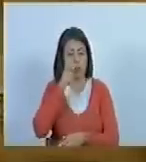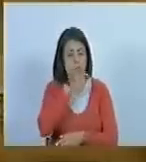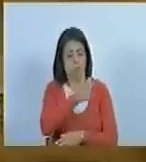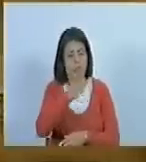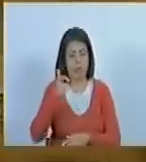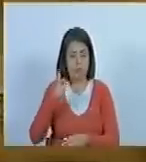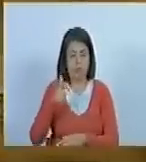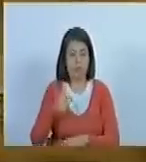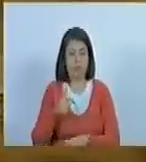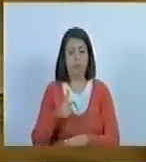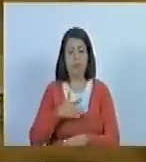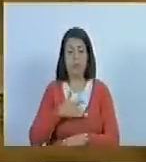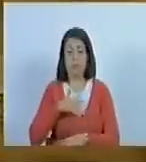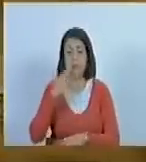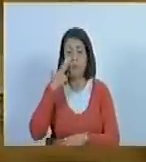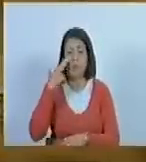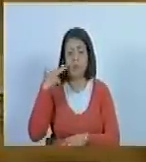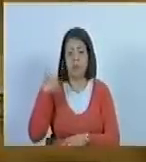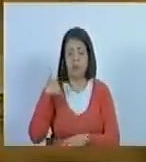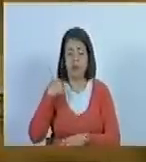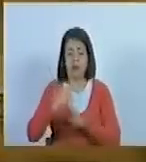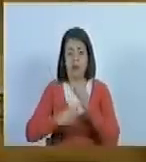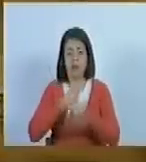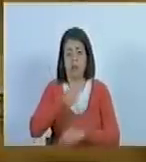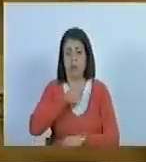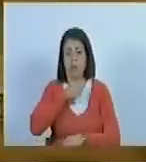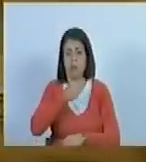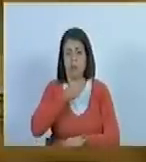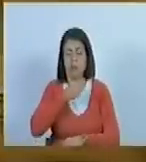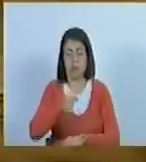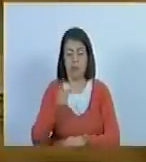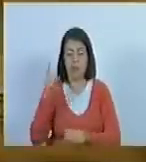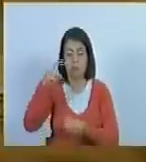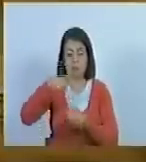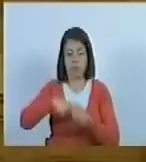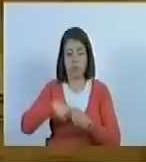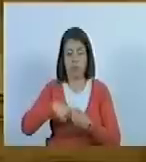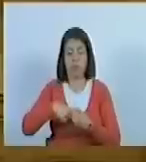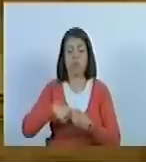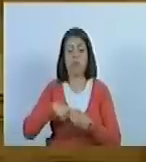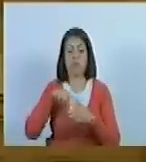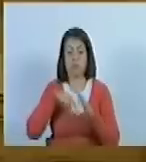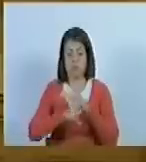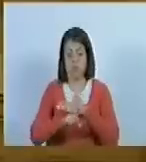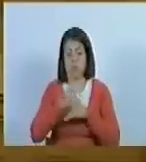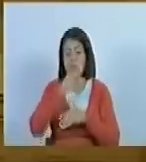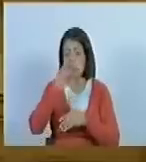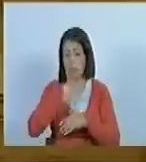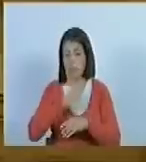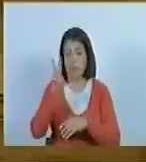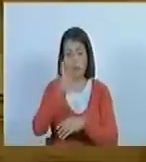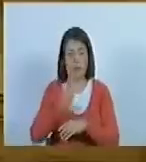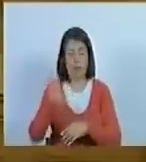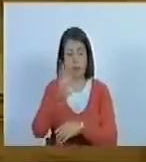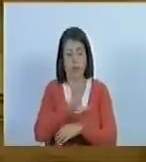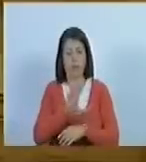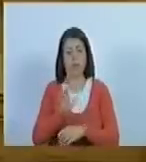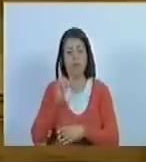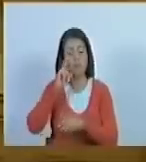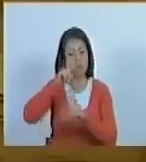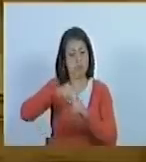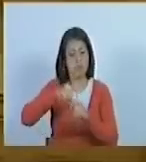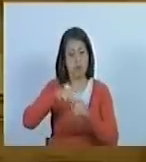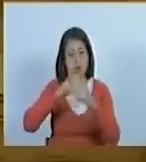pueblos. Sintámonos orgullosos de hacer periodismo militante. Militemos en la verdad de Venezuela. Militemos